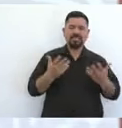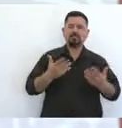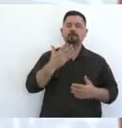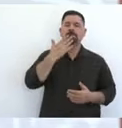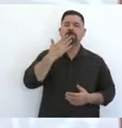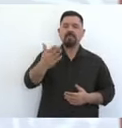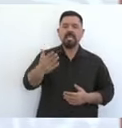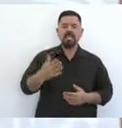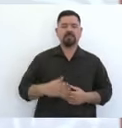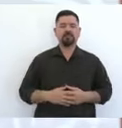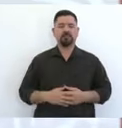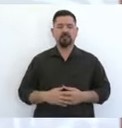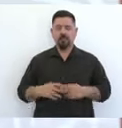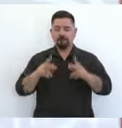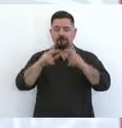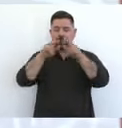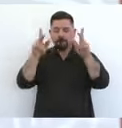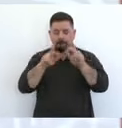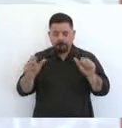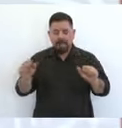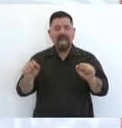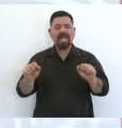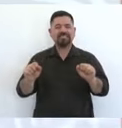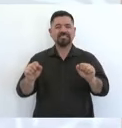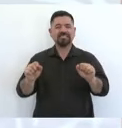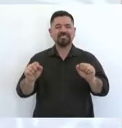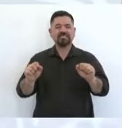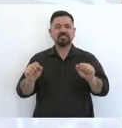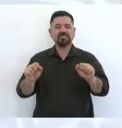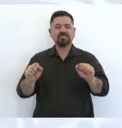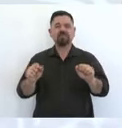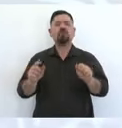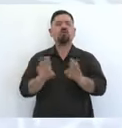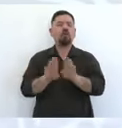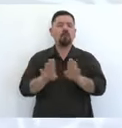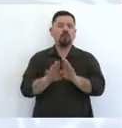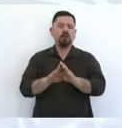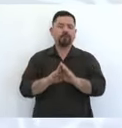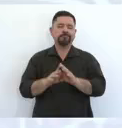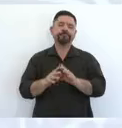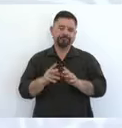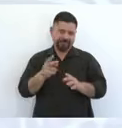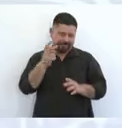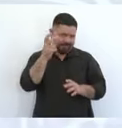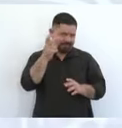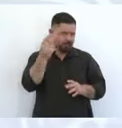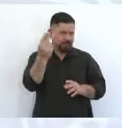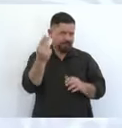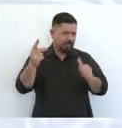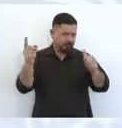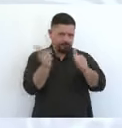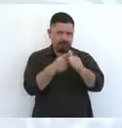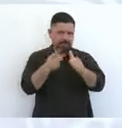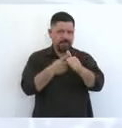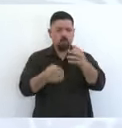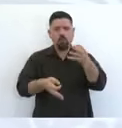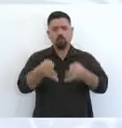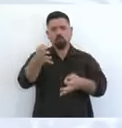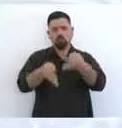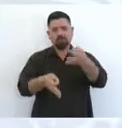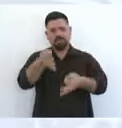La paz es fruto de la justicia. Entonces, este programa está